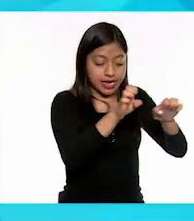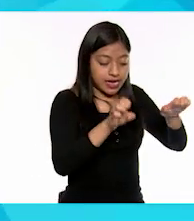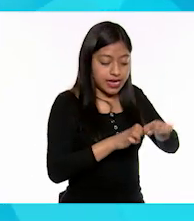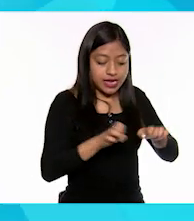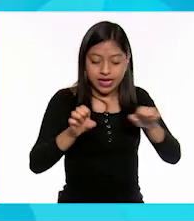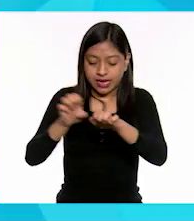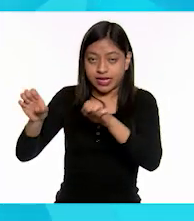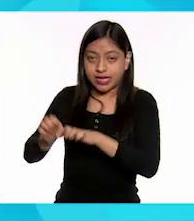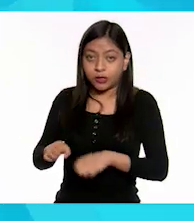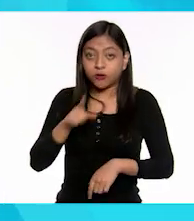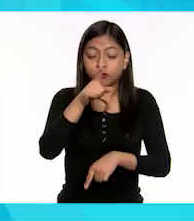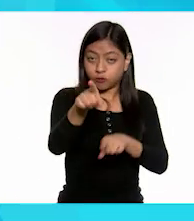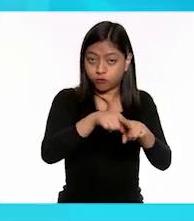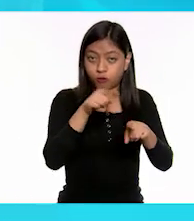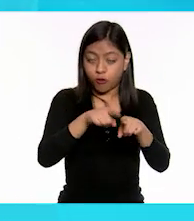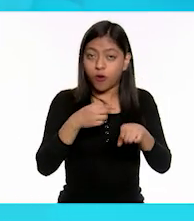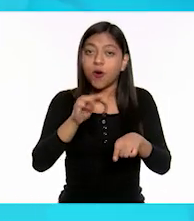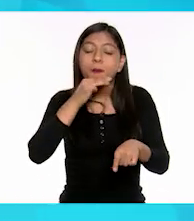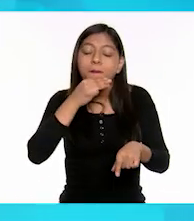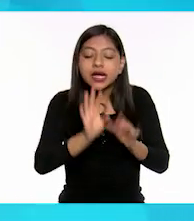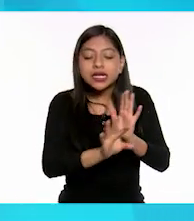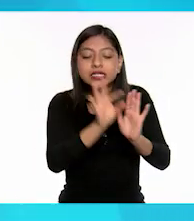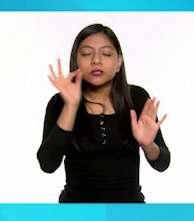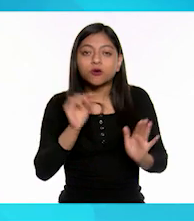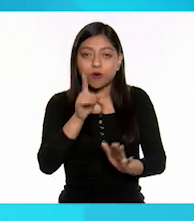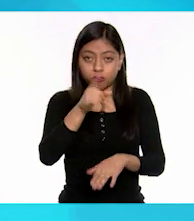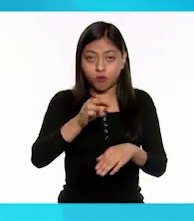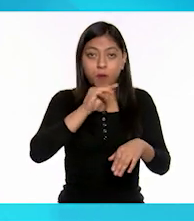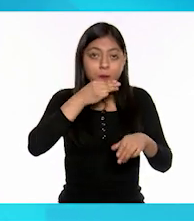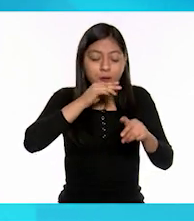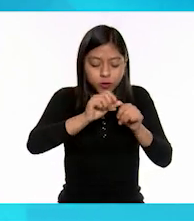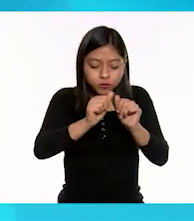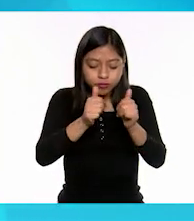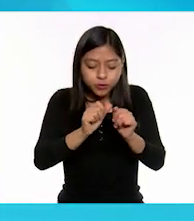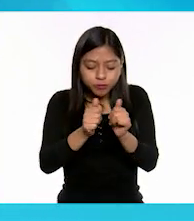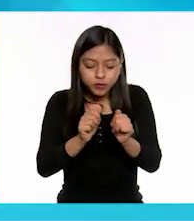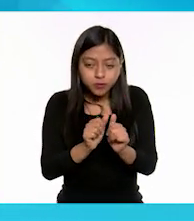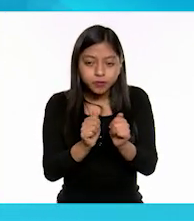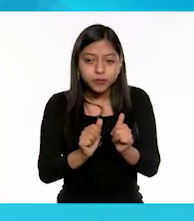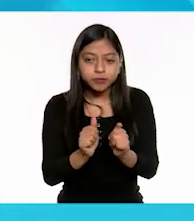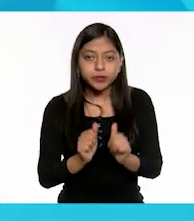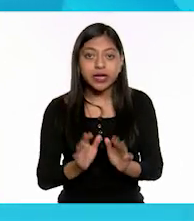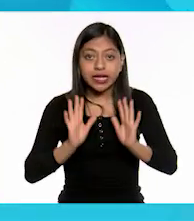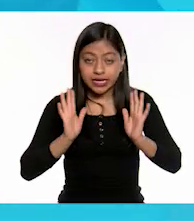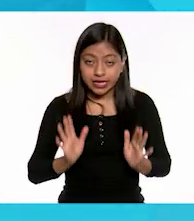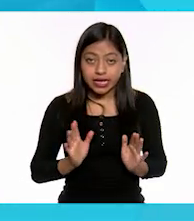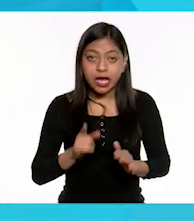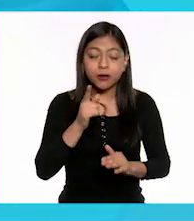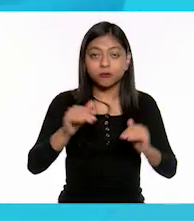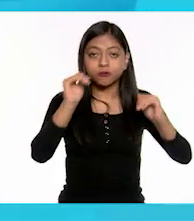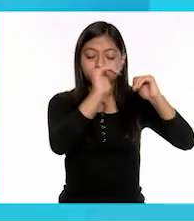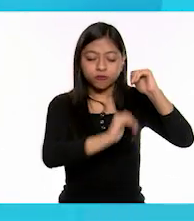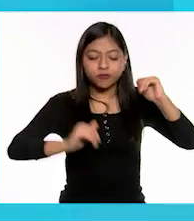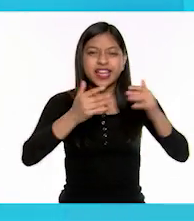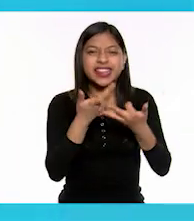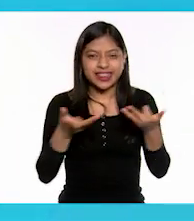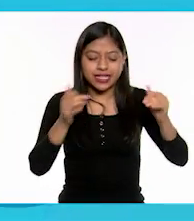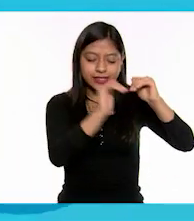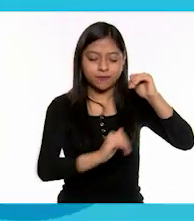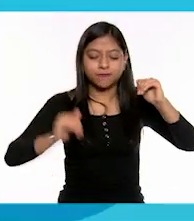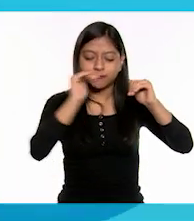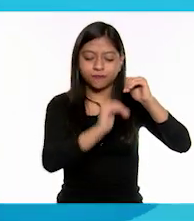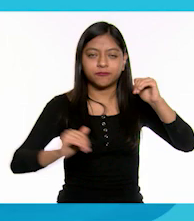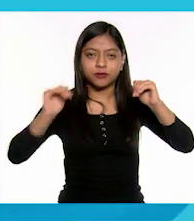eliges el color de maíz desgranar los las mazorcas haces el hoyo en la tierra